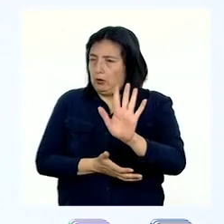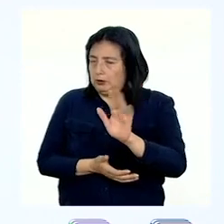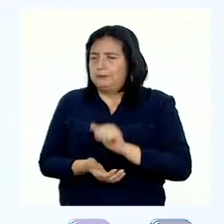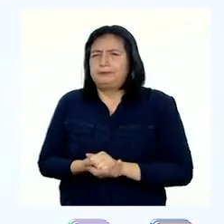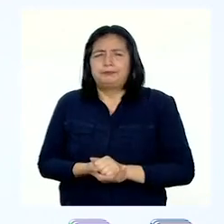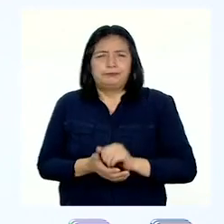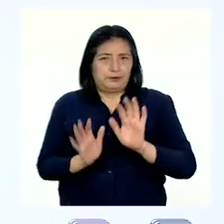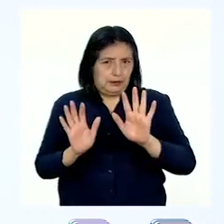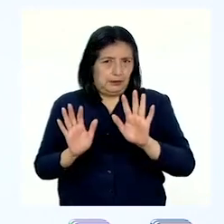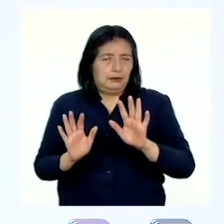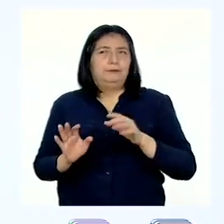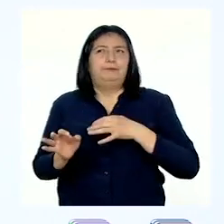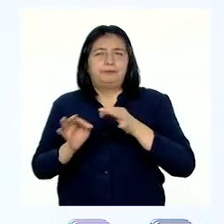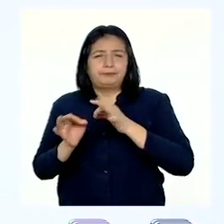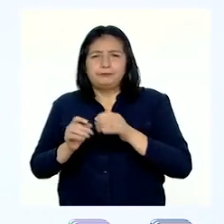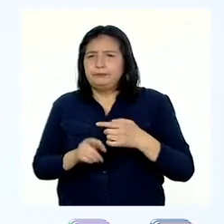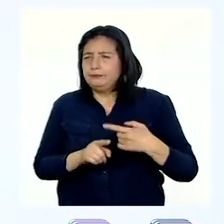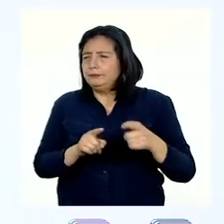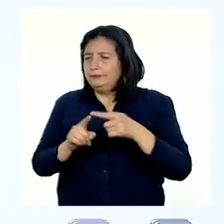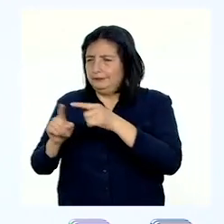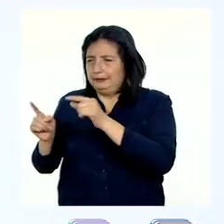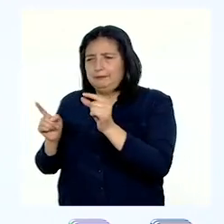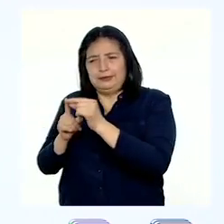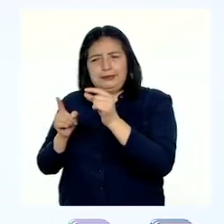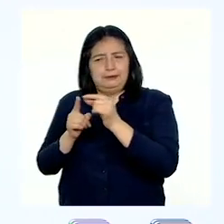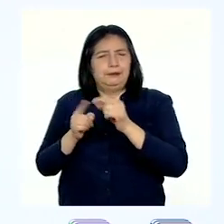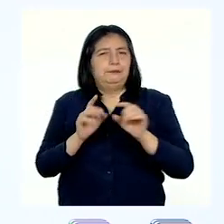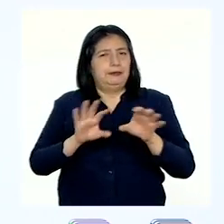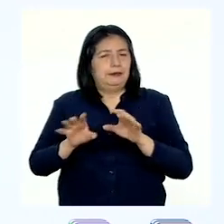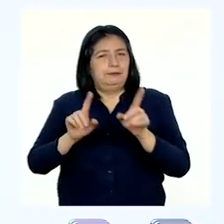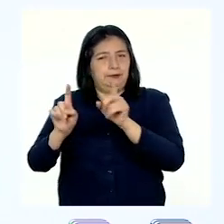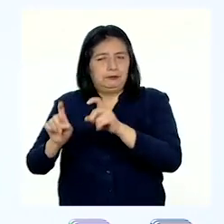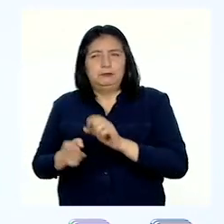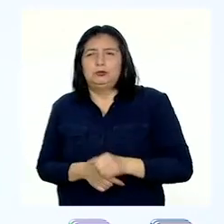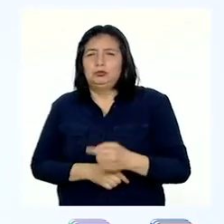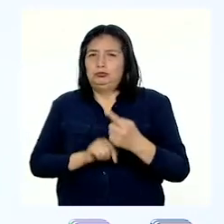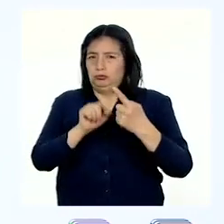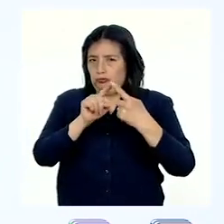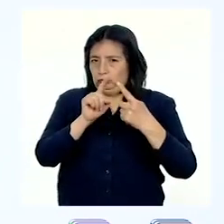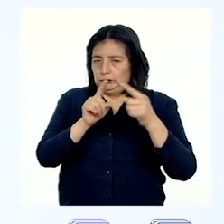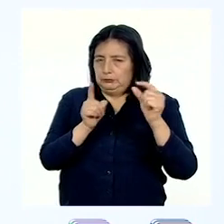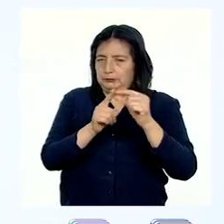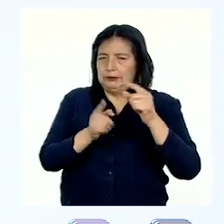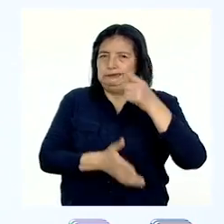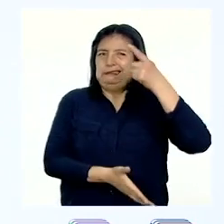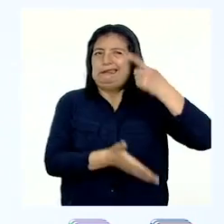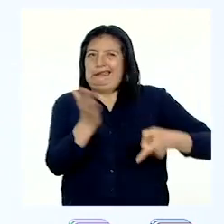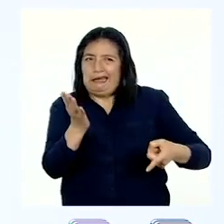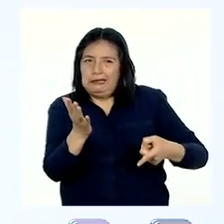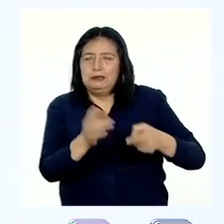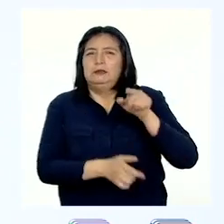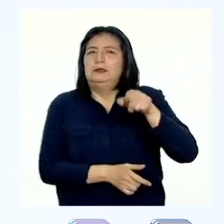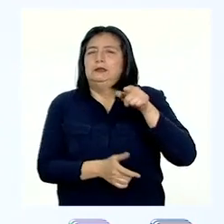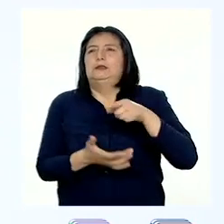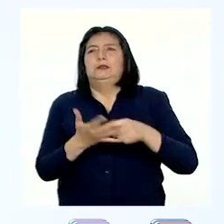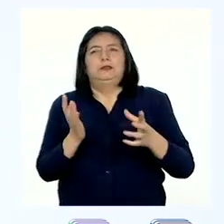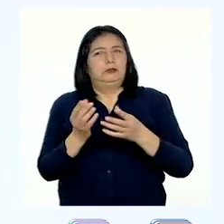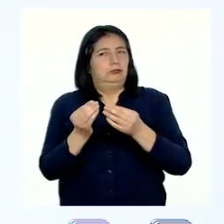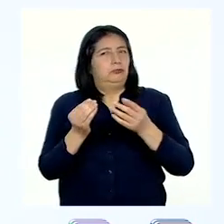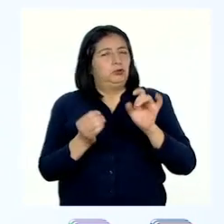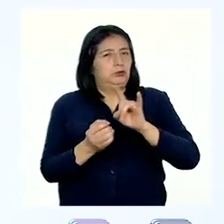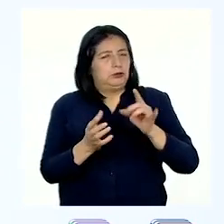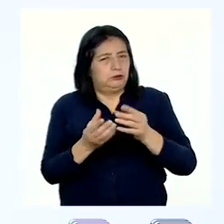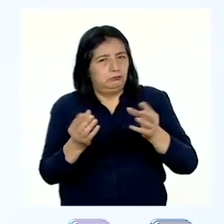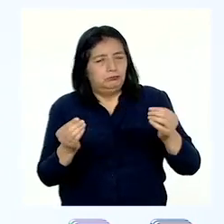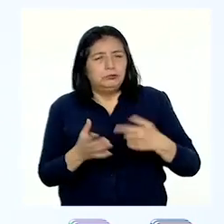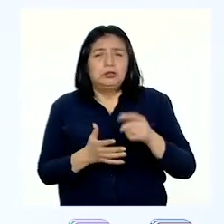Ahora, déjenme decirles que hay varias palabras para hacer preguntas. Una de ellas es el qué y es muy versátil,